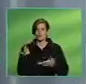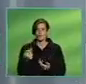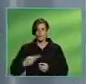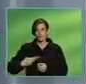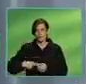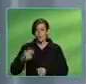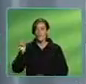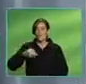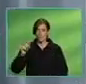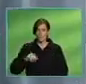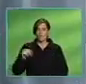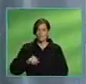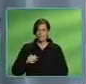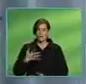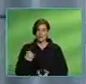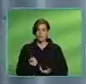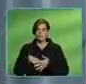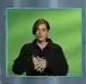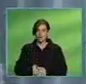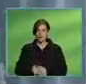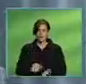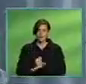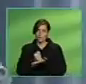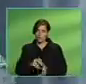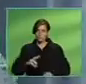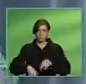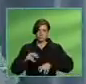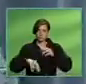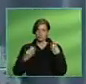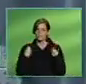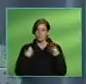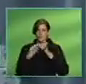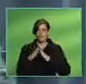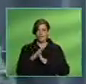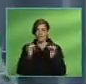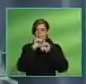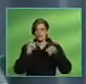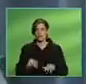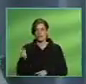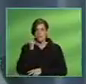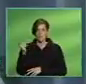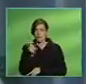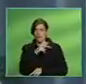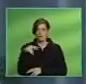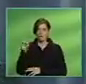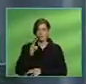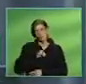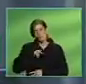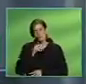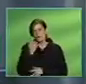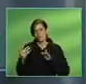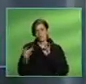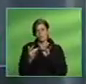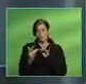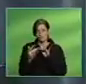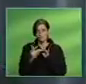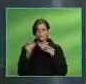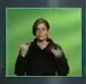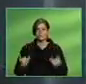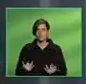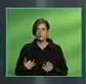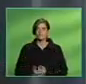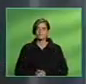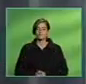hoy se integra a construir viviendas, a llevarle felicidad al pueblo venezolano. Vamos a pasar entonces, presidente,